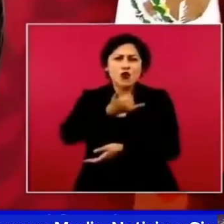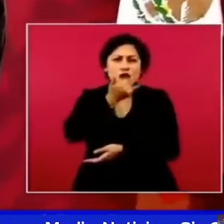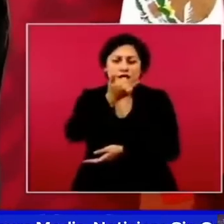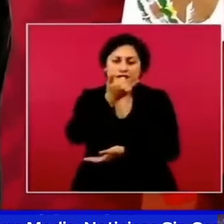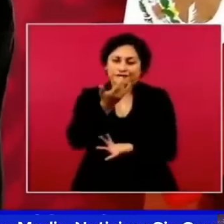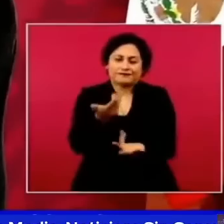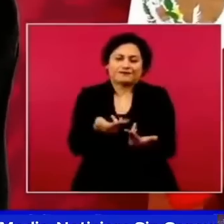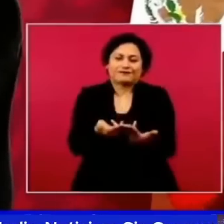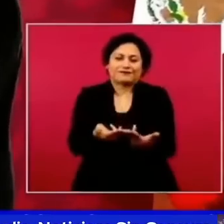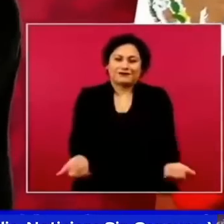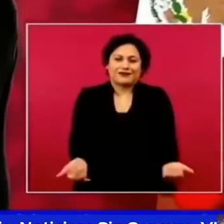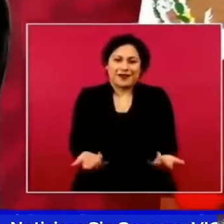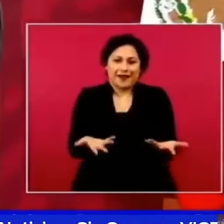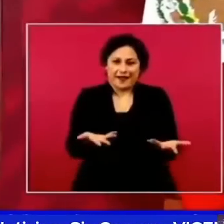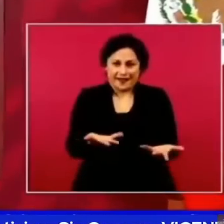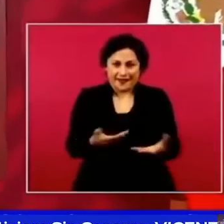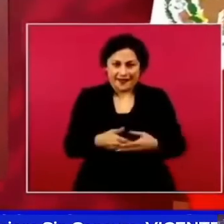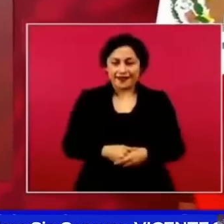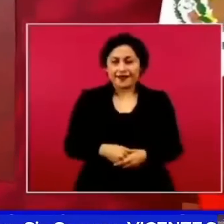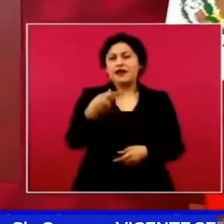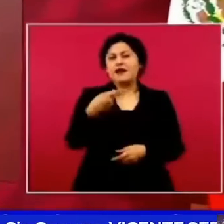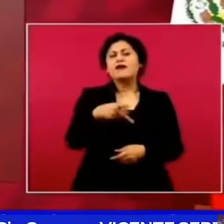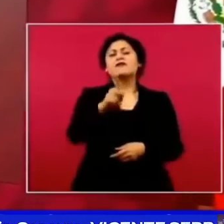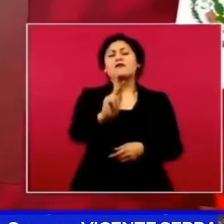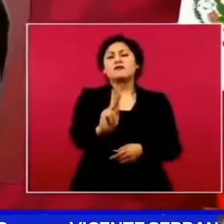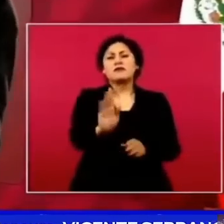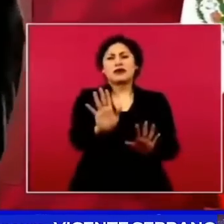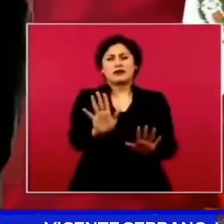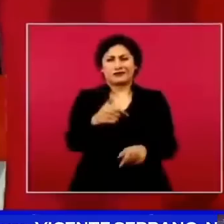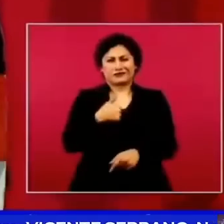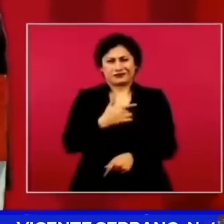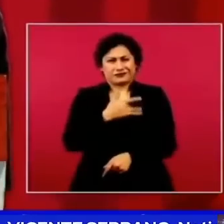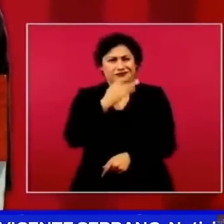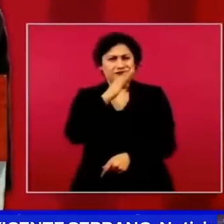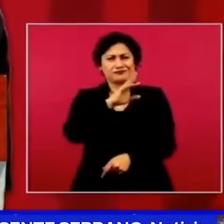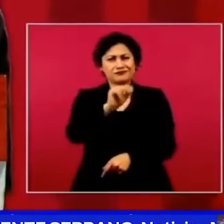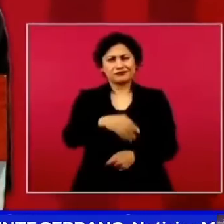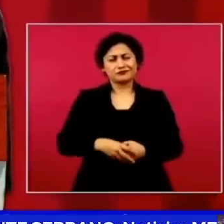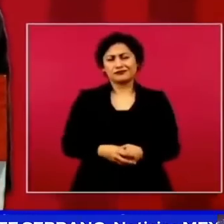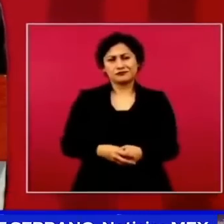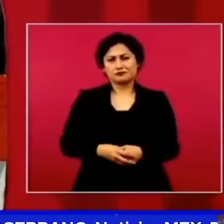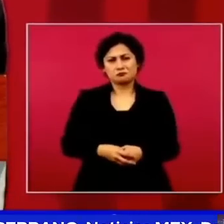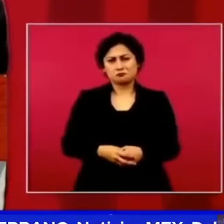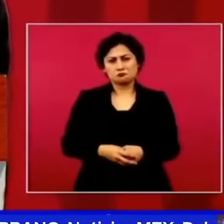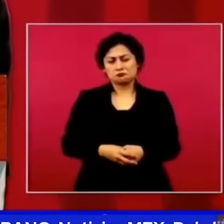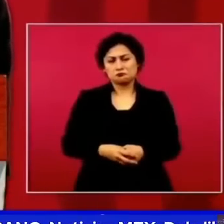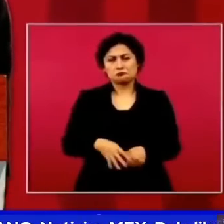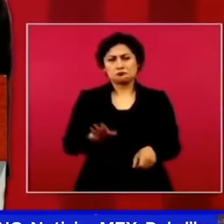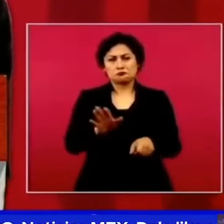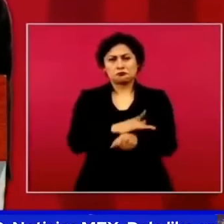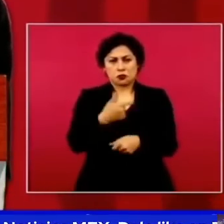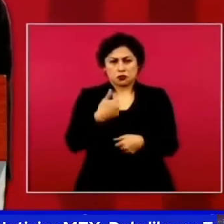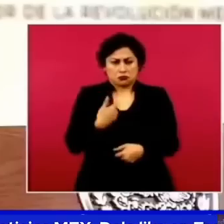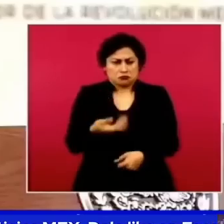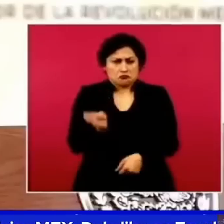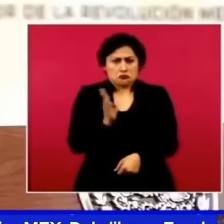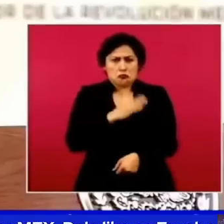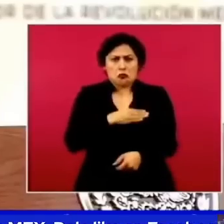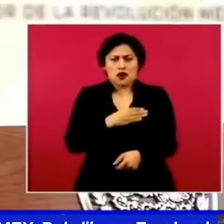también no tiene uno por qué sentirse mal, porque uno actúa de buena fe.